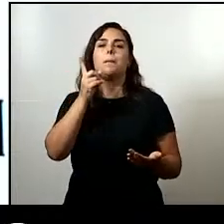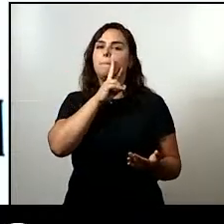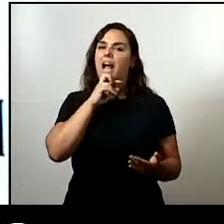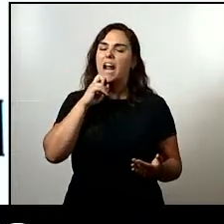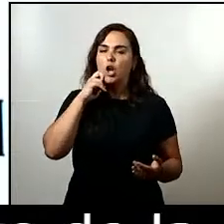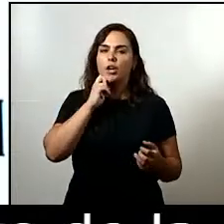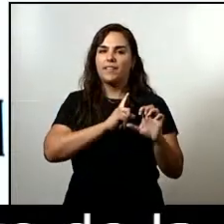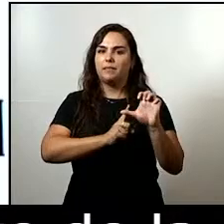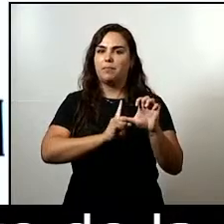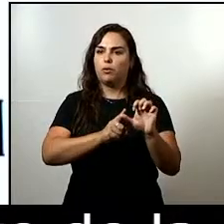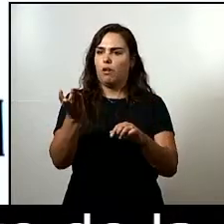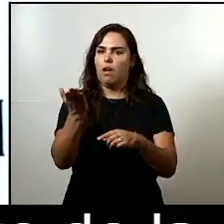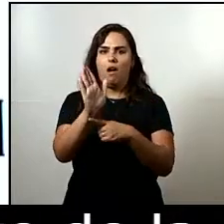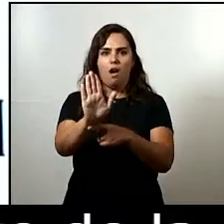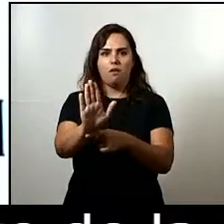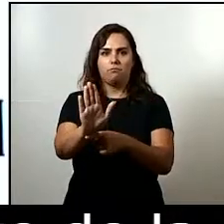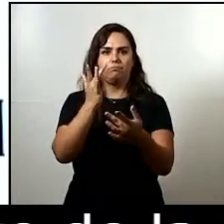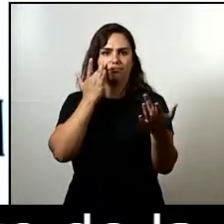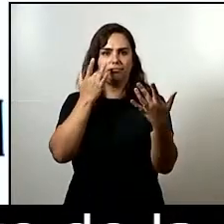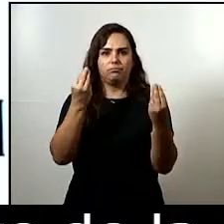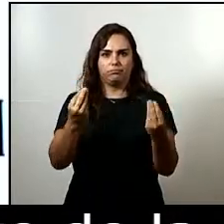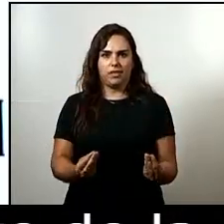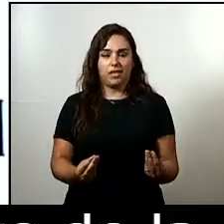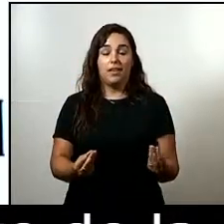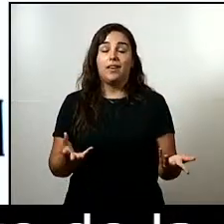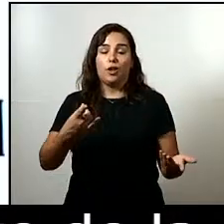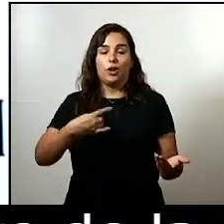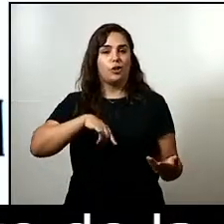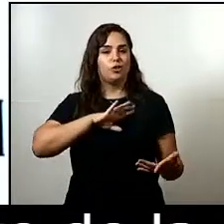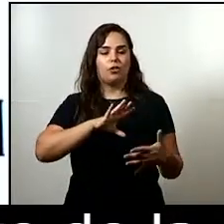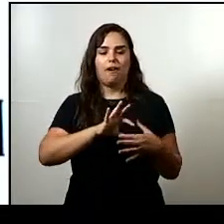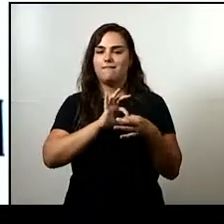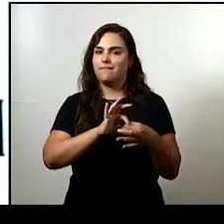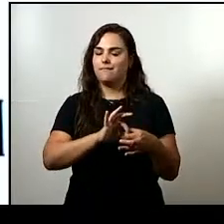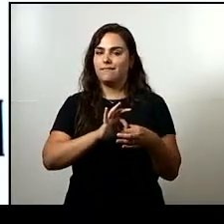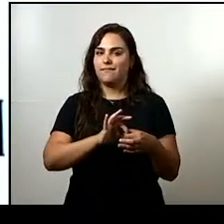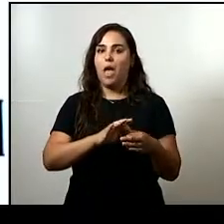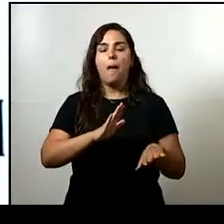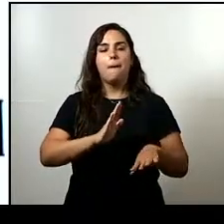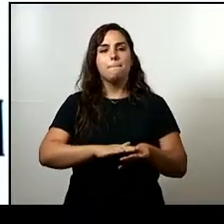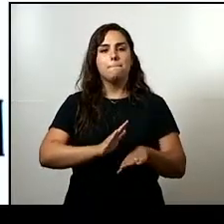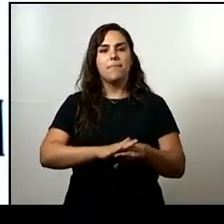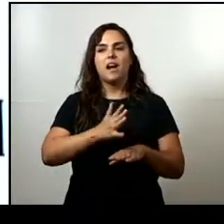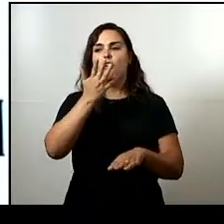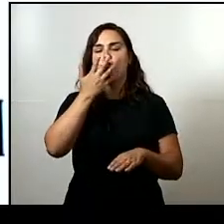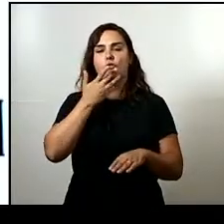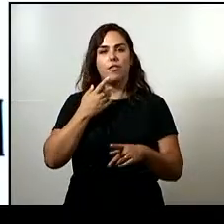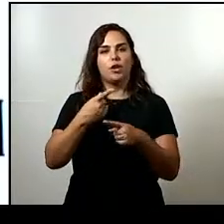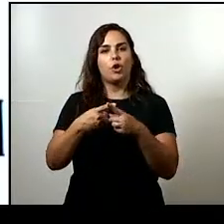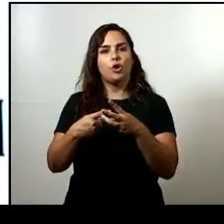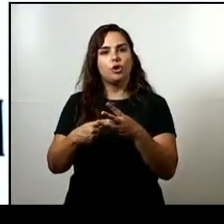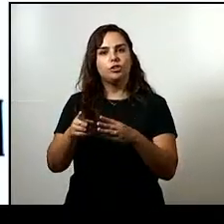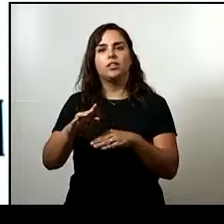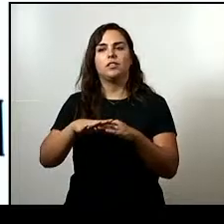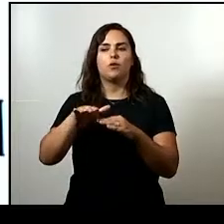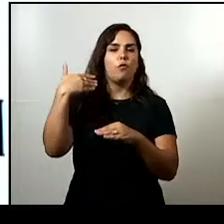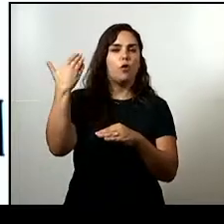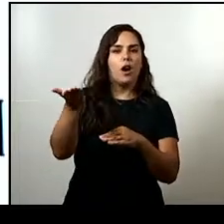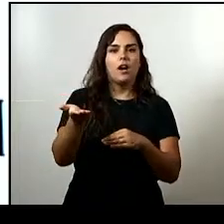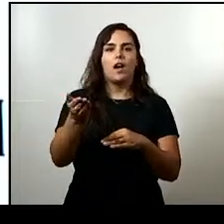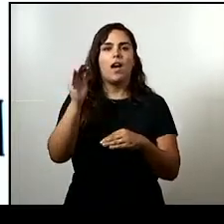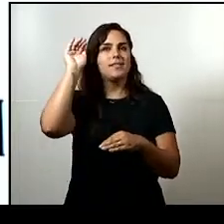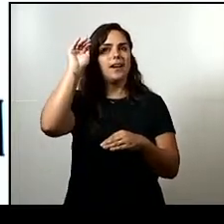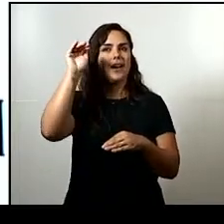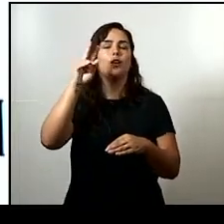de Extremadura y nos van a encontrar como aliados a la hora de dar a conocer sus productos en el exterior, en el